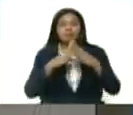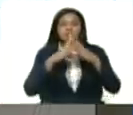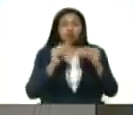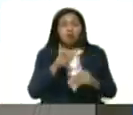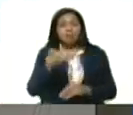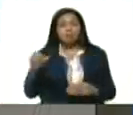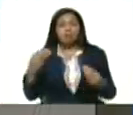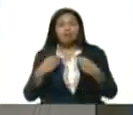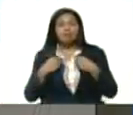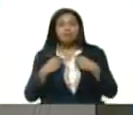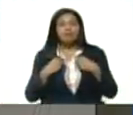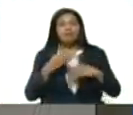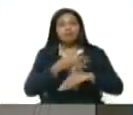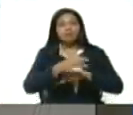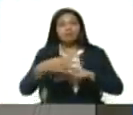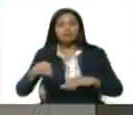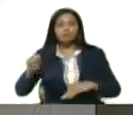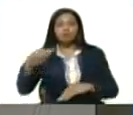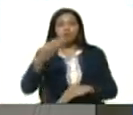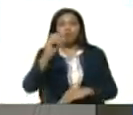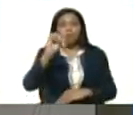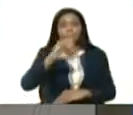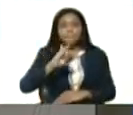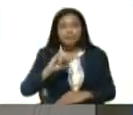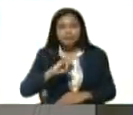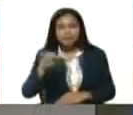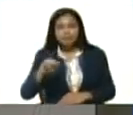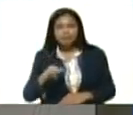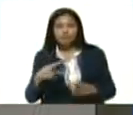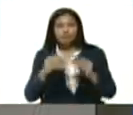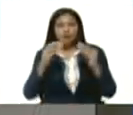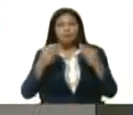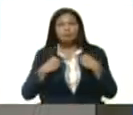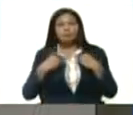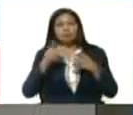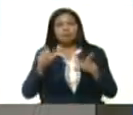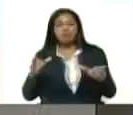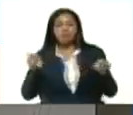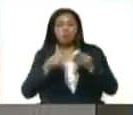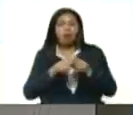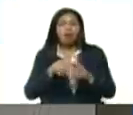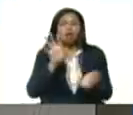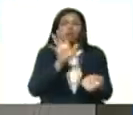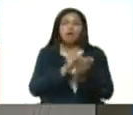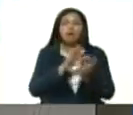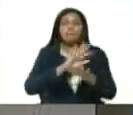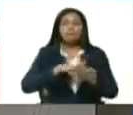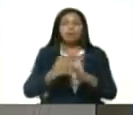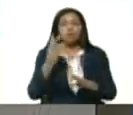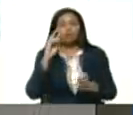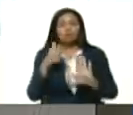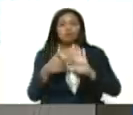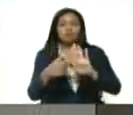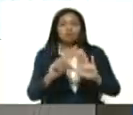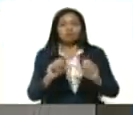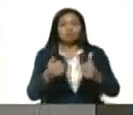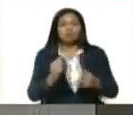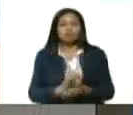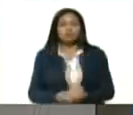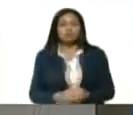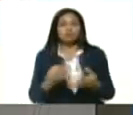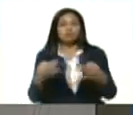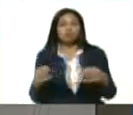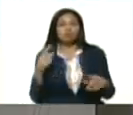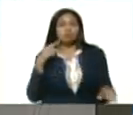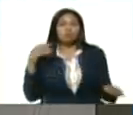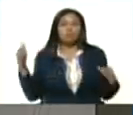del municipio Gómez, de todos los habitantes del Estado de Nueva Esparta, porque cuando se da un foco de esta naturaleza que no se